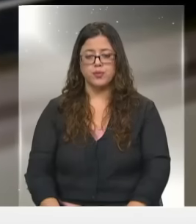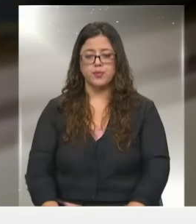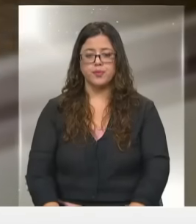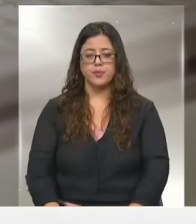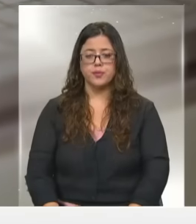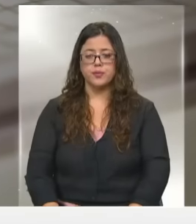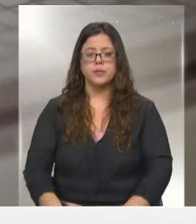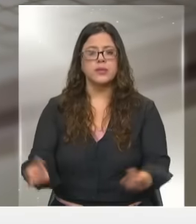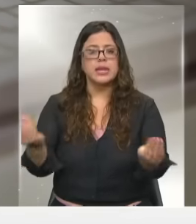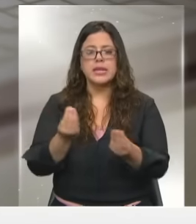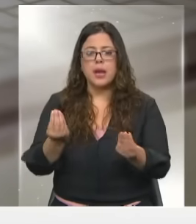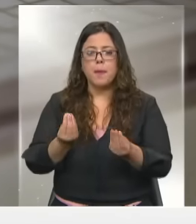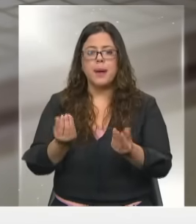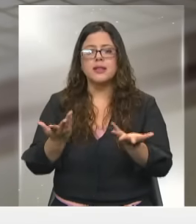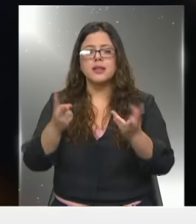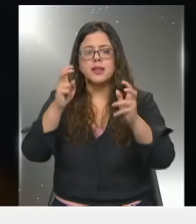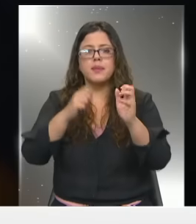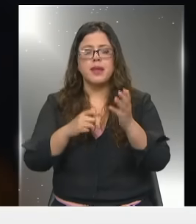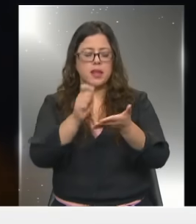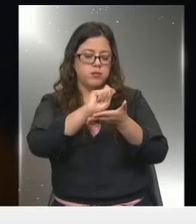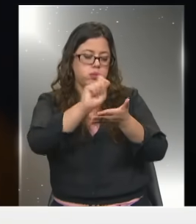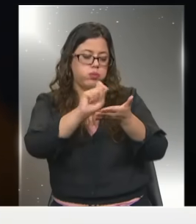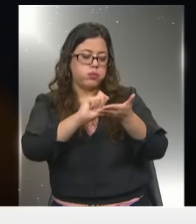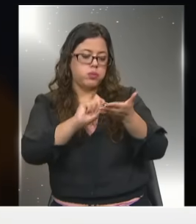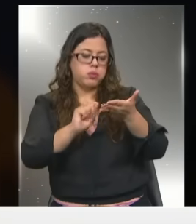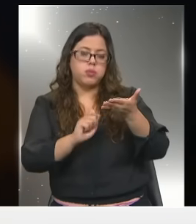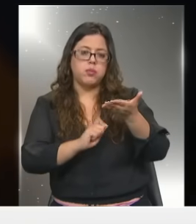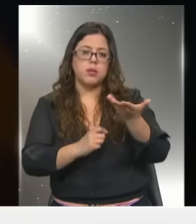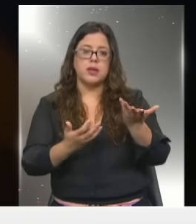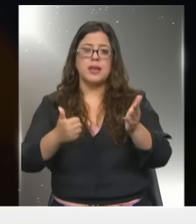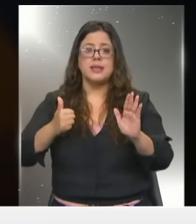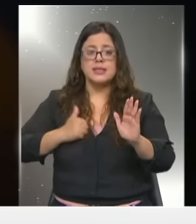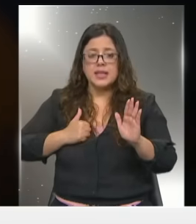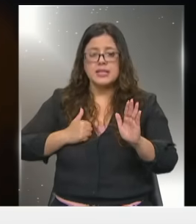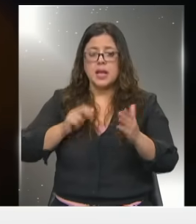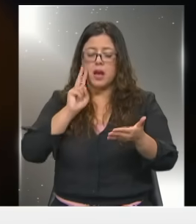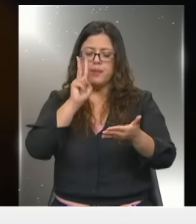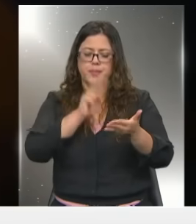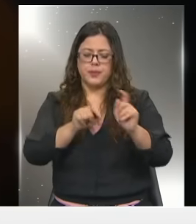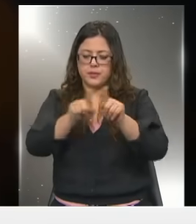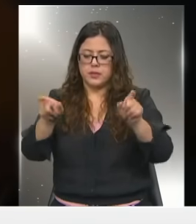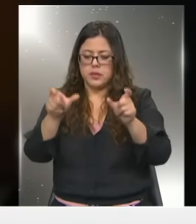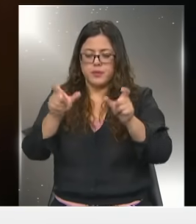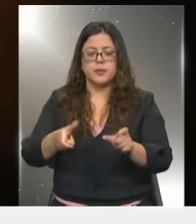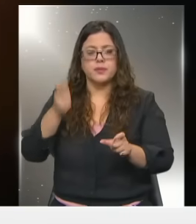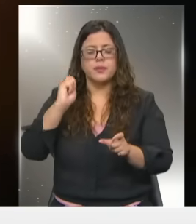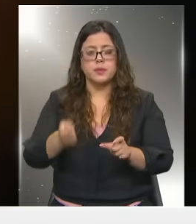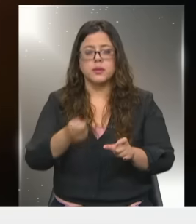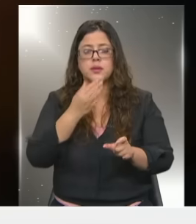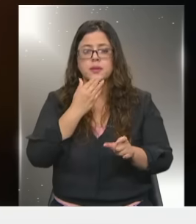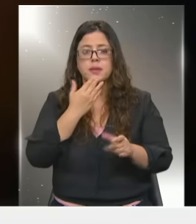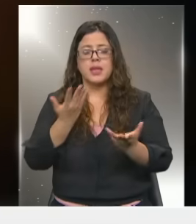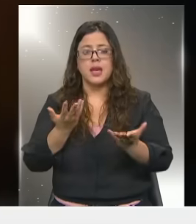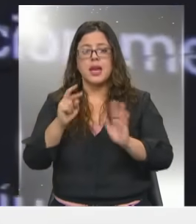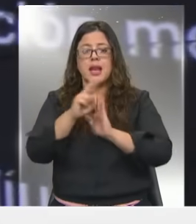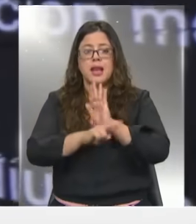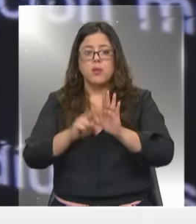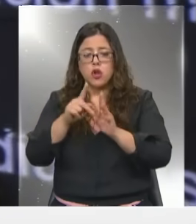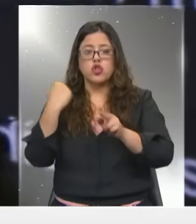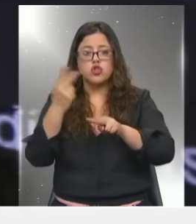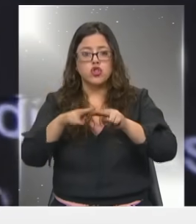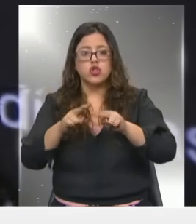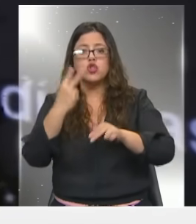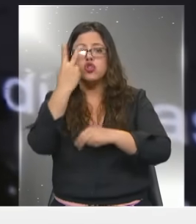Pero, ¿qué ocurre con el registro de asistencia? Observado críticamente por la Contraloría y también el reportaje que hicimos